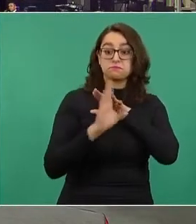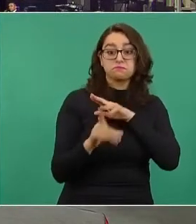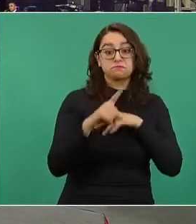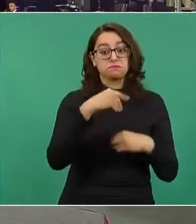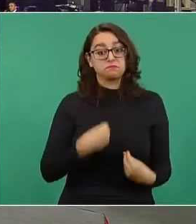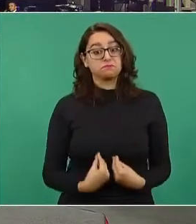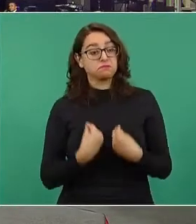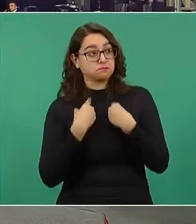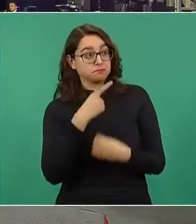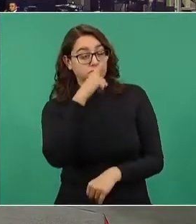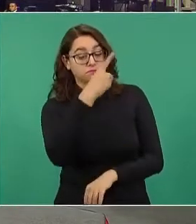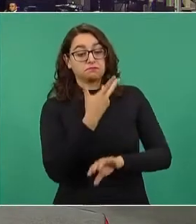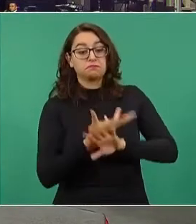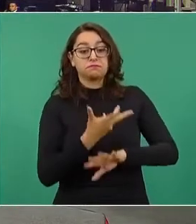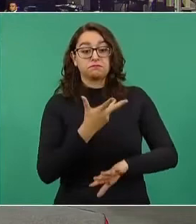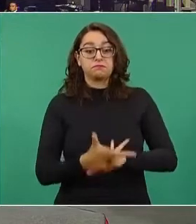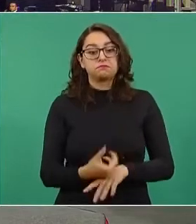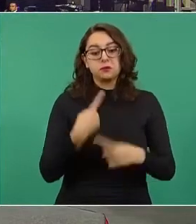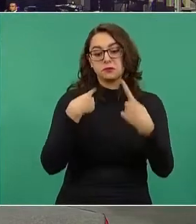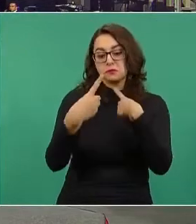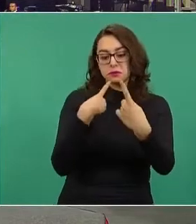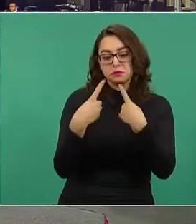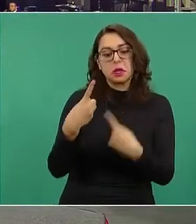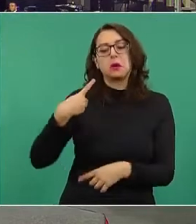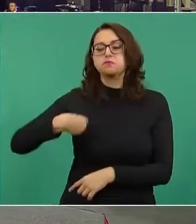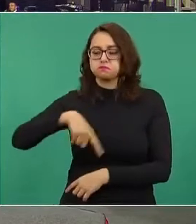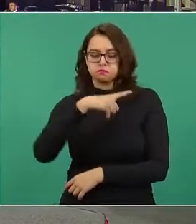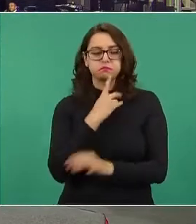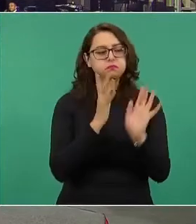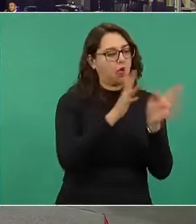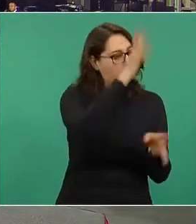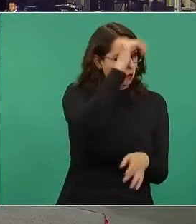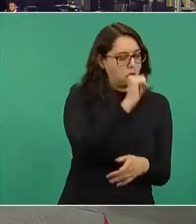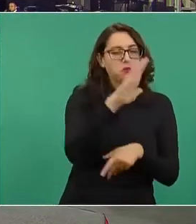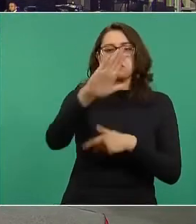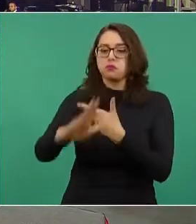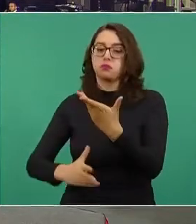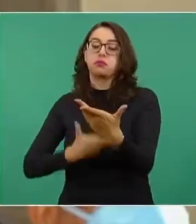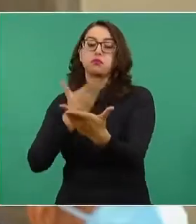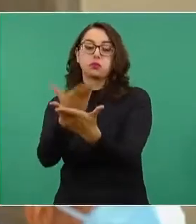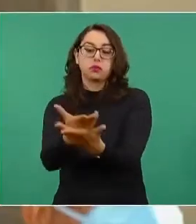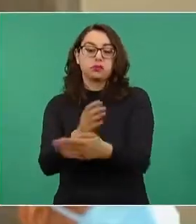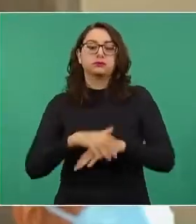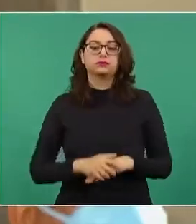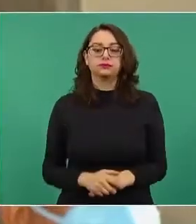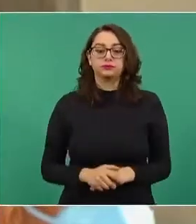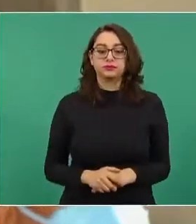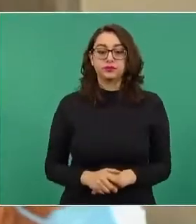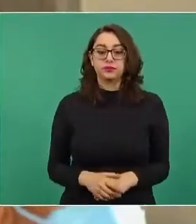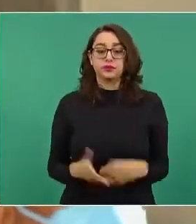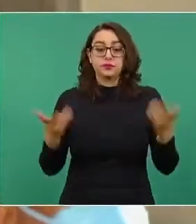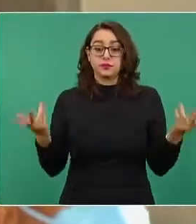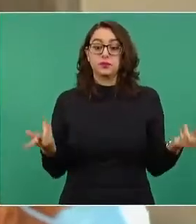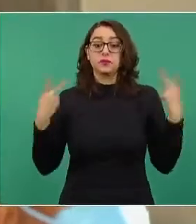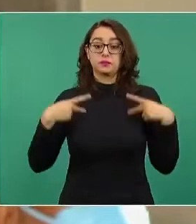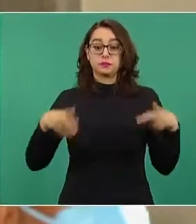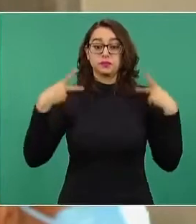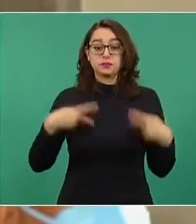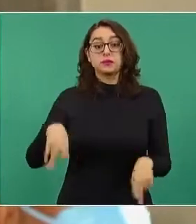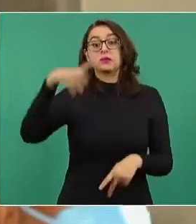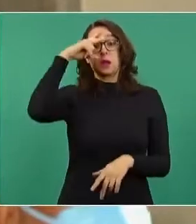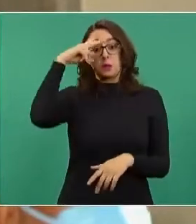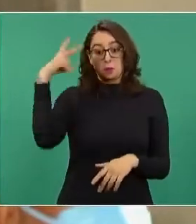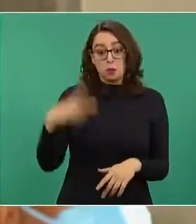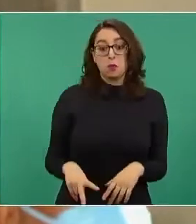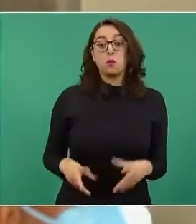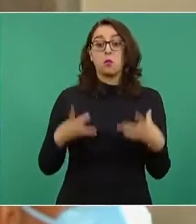he tenido conversaciones con ellos y le queremos hacer un planteamiento. Hay muchos mexicanos que ya los alcanzó la